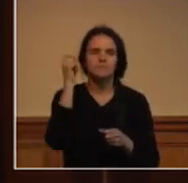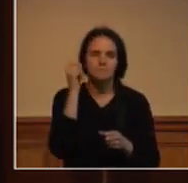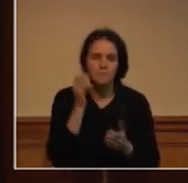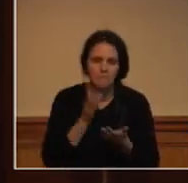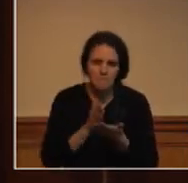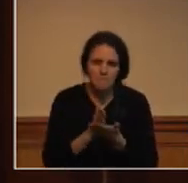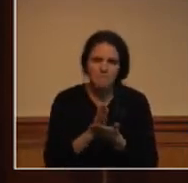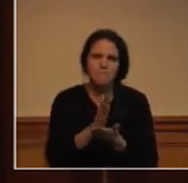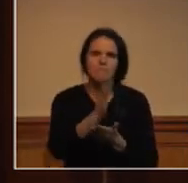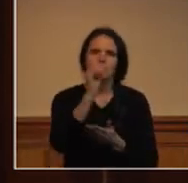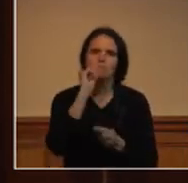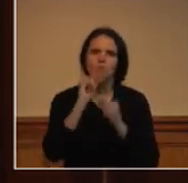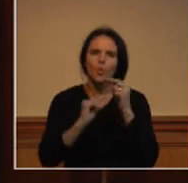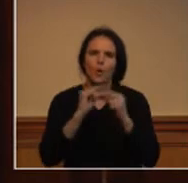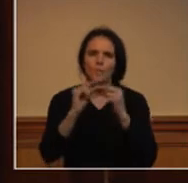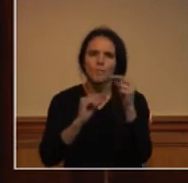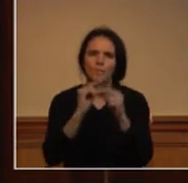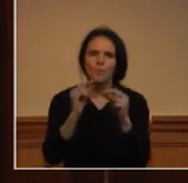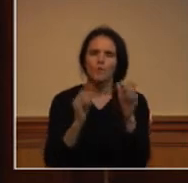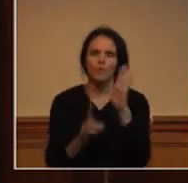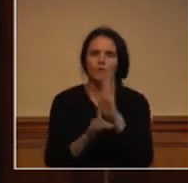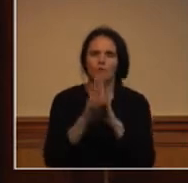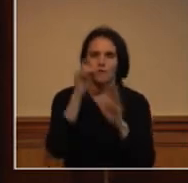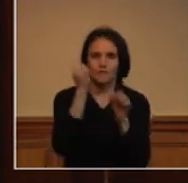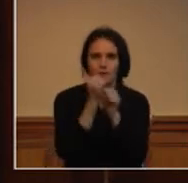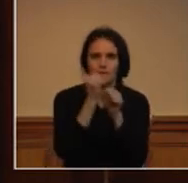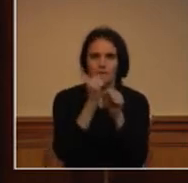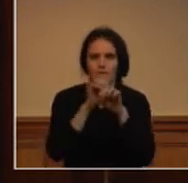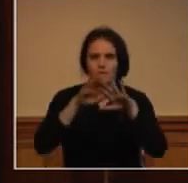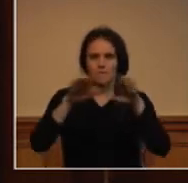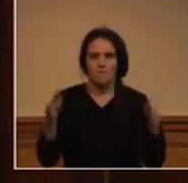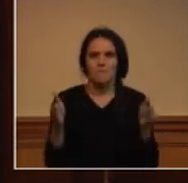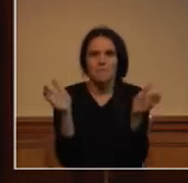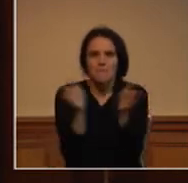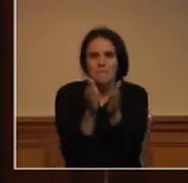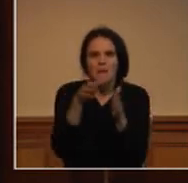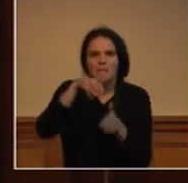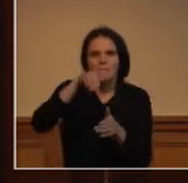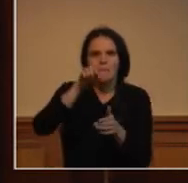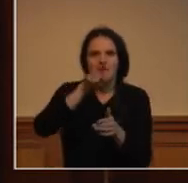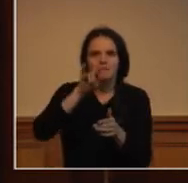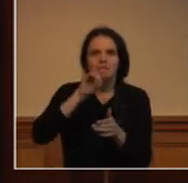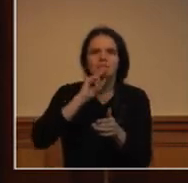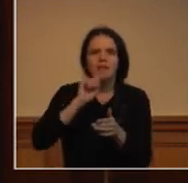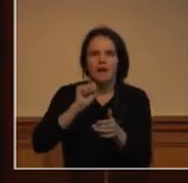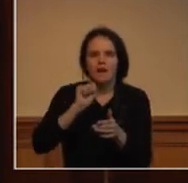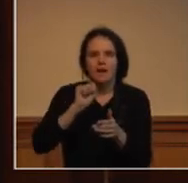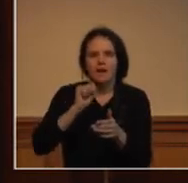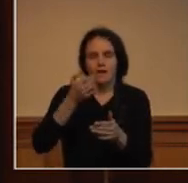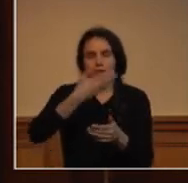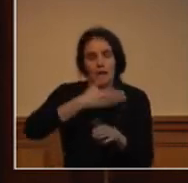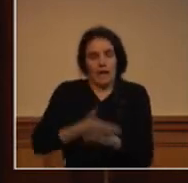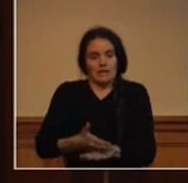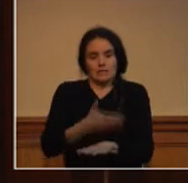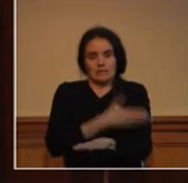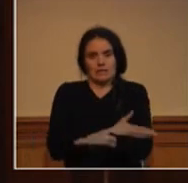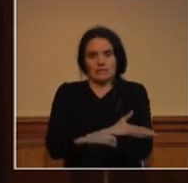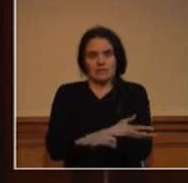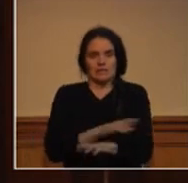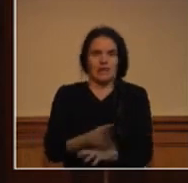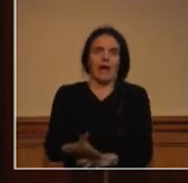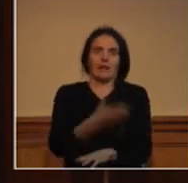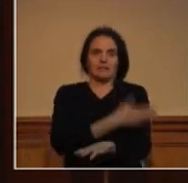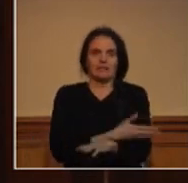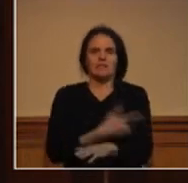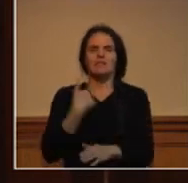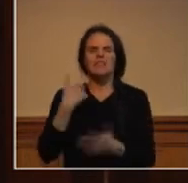forma la mesita, porque entonces volvimos un poquito todo atrás y nos dijimos, ¿y qué será lo que